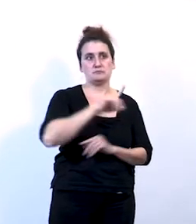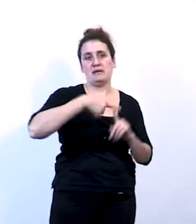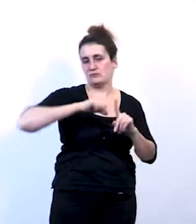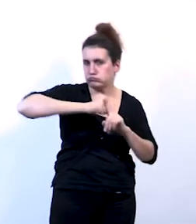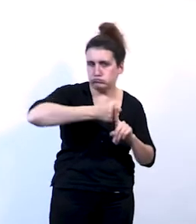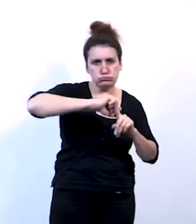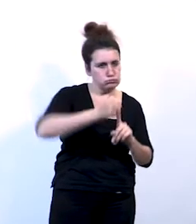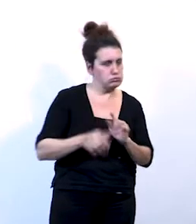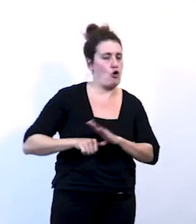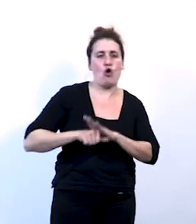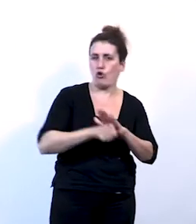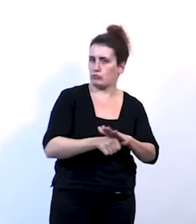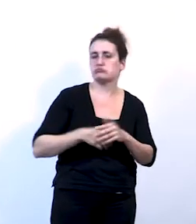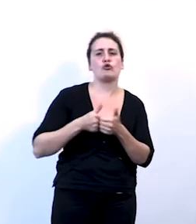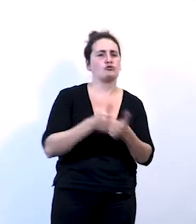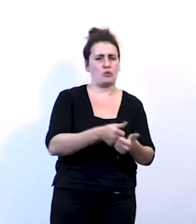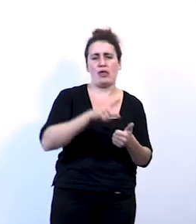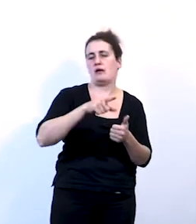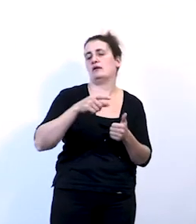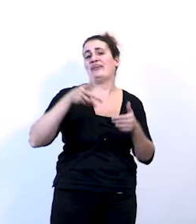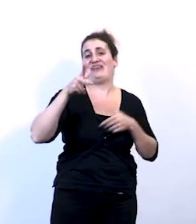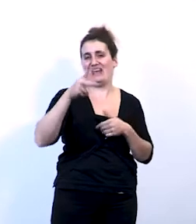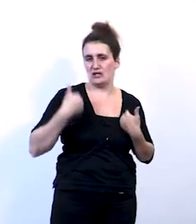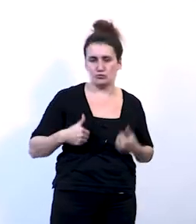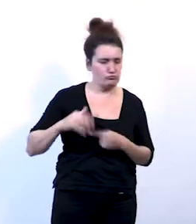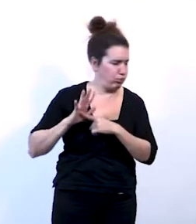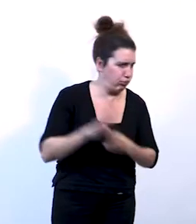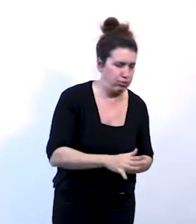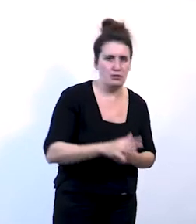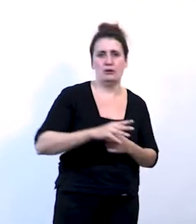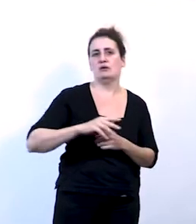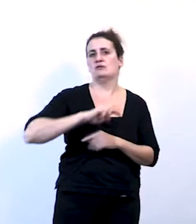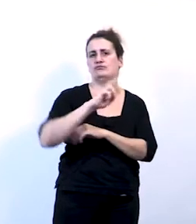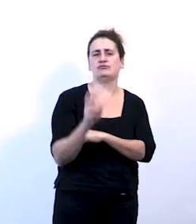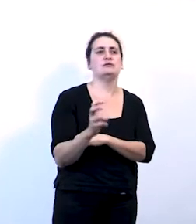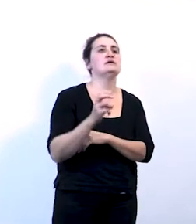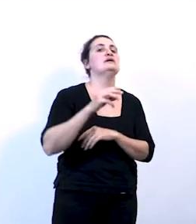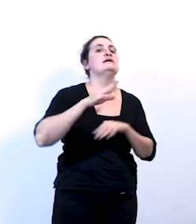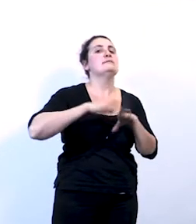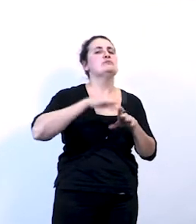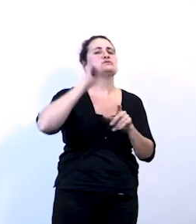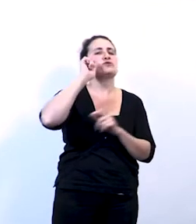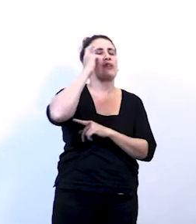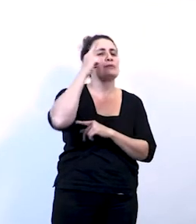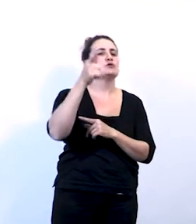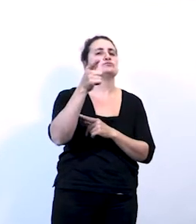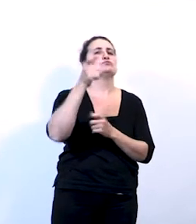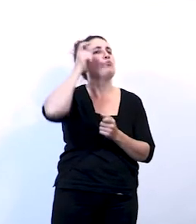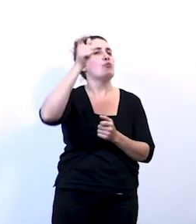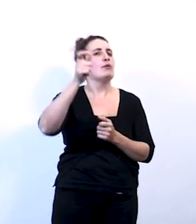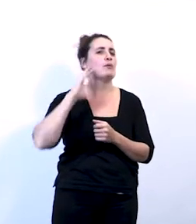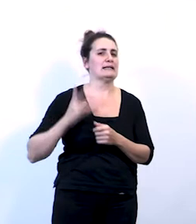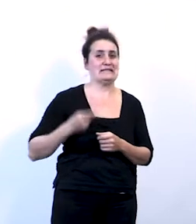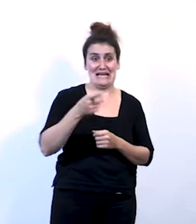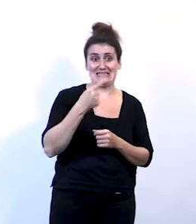una represión continuada, una vulneración de derechos humanos. Vamos a aclarar los conceptos de pueblo palestina, esa división de la que